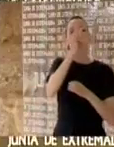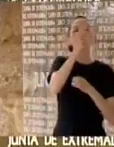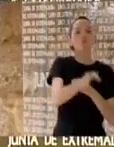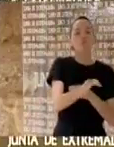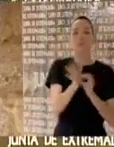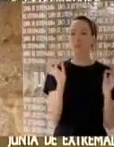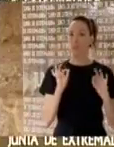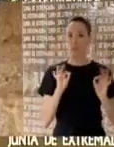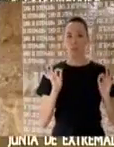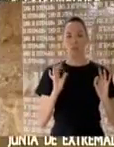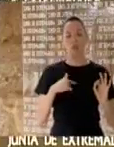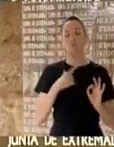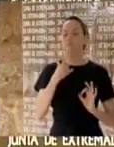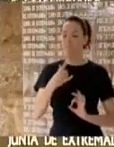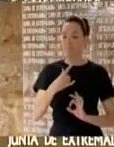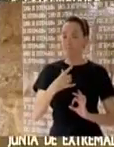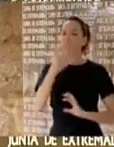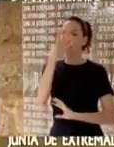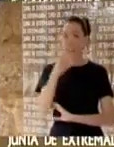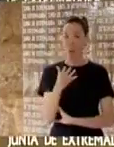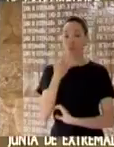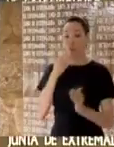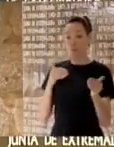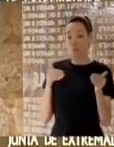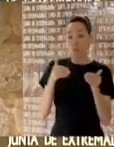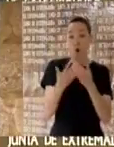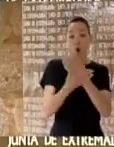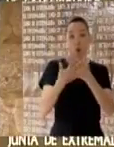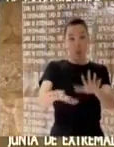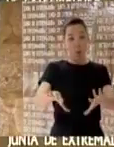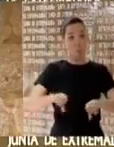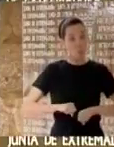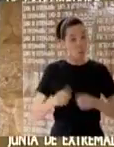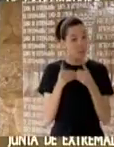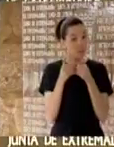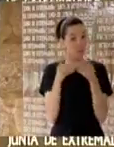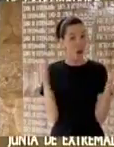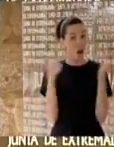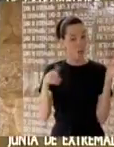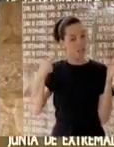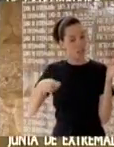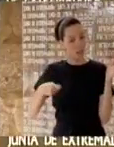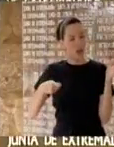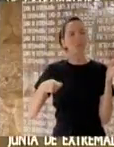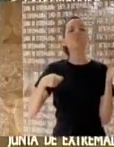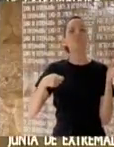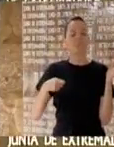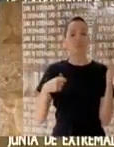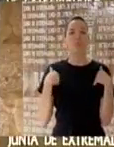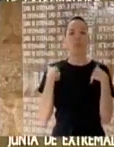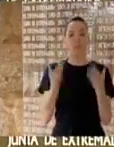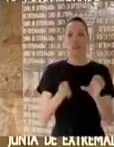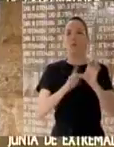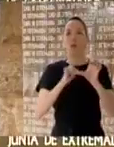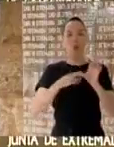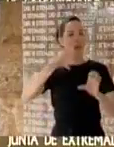va a empeñar su palabra en que cuando seamos Gobierno de España, esperemos que sea más pronto que tarde, ese AVE sea una realidad para la sociedad extremeña. Y